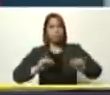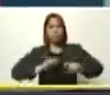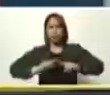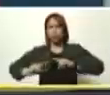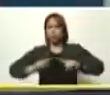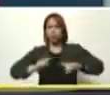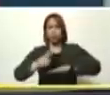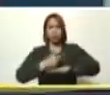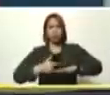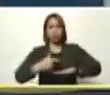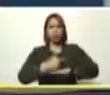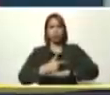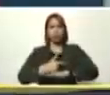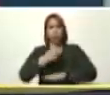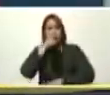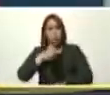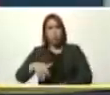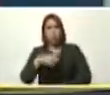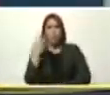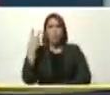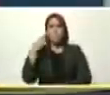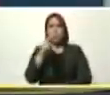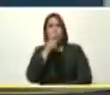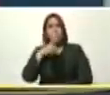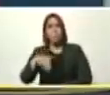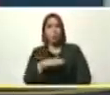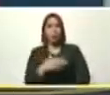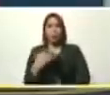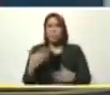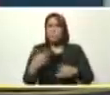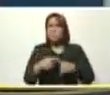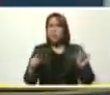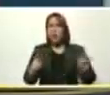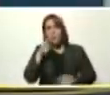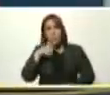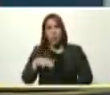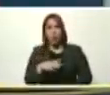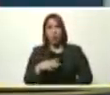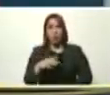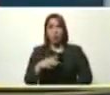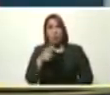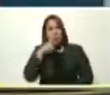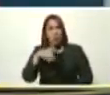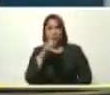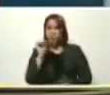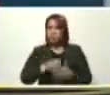pueblo, con el pueblo y para el pueblo, con un pueblo sin formas de organización,